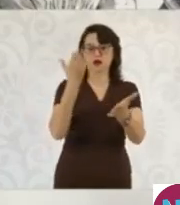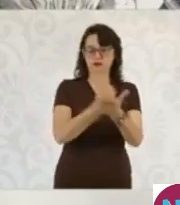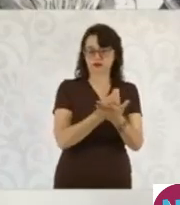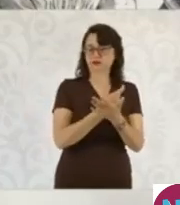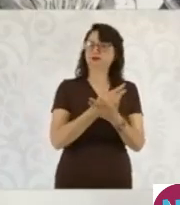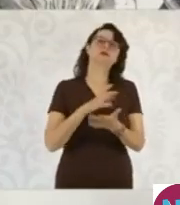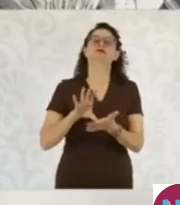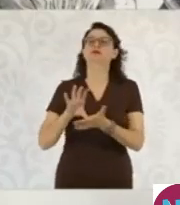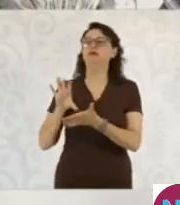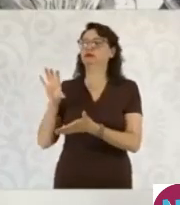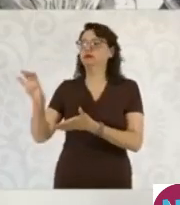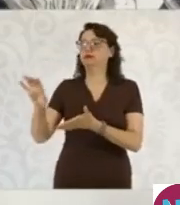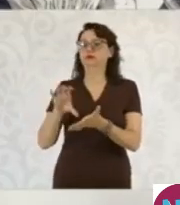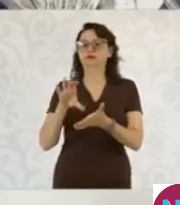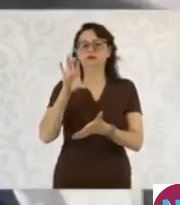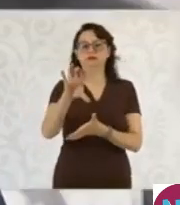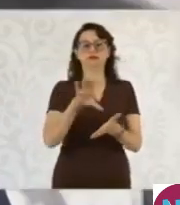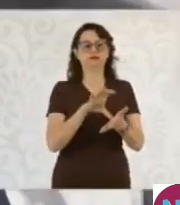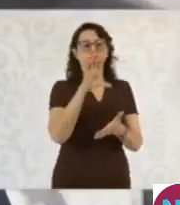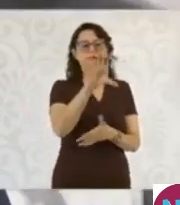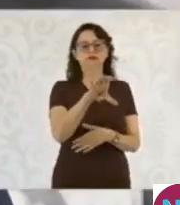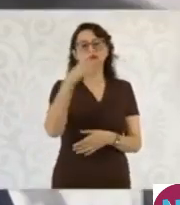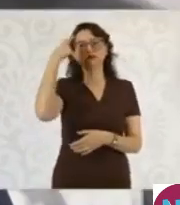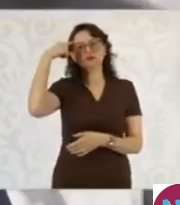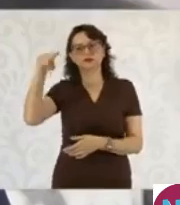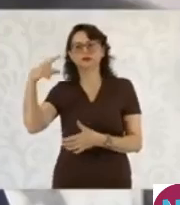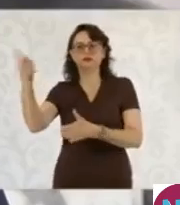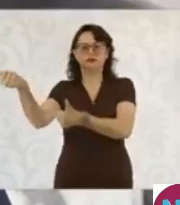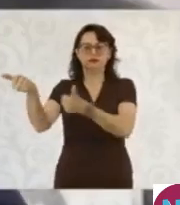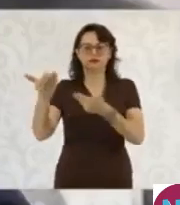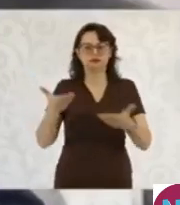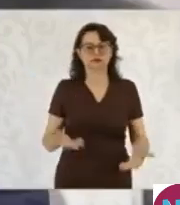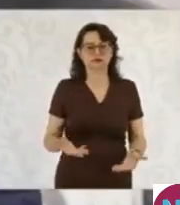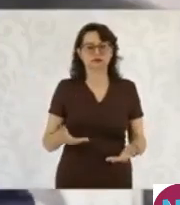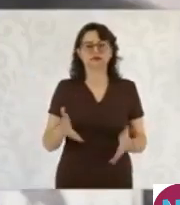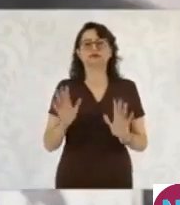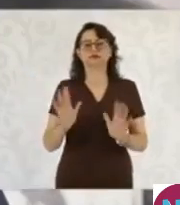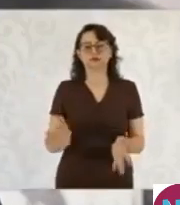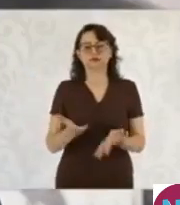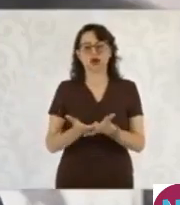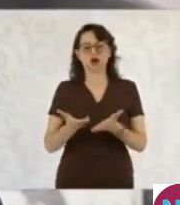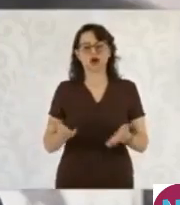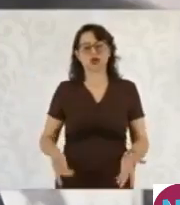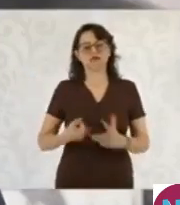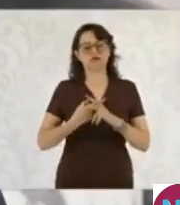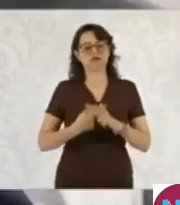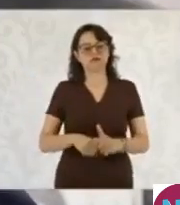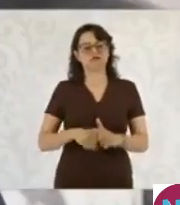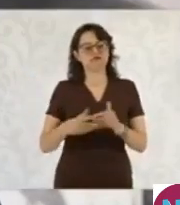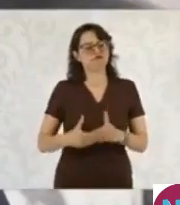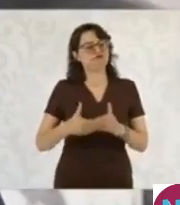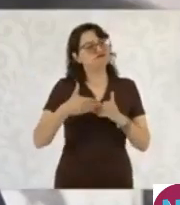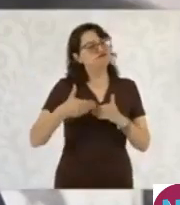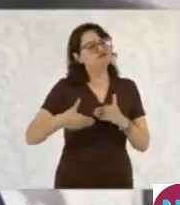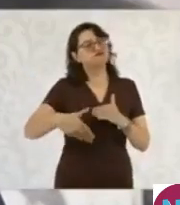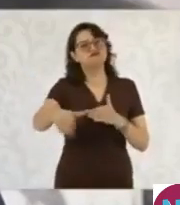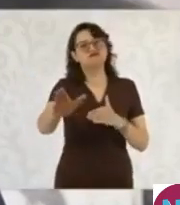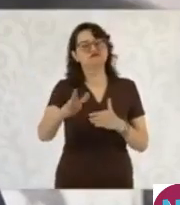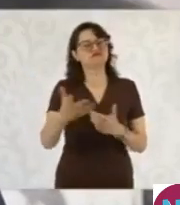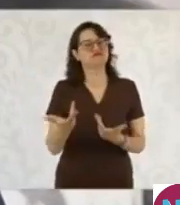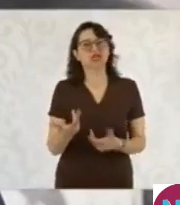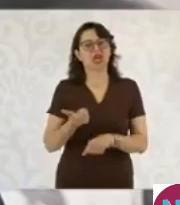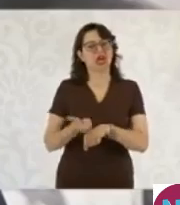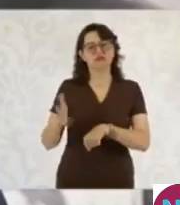eso ocurrió el día de ayer, pues comenzamos ya una etapa nueva del proceso de adquisición de compra de medicamentos. Ya más allá de estar haciendo